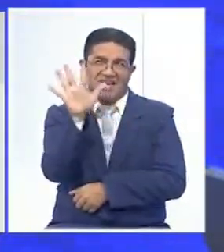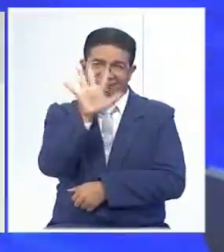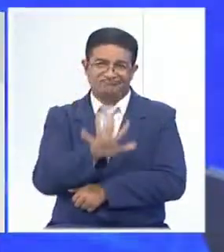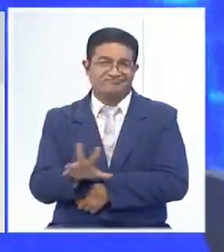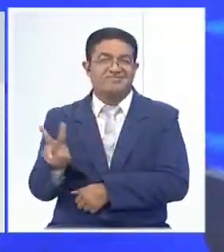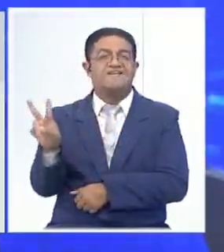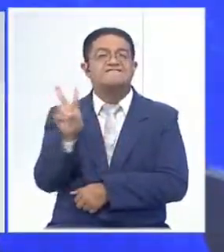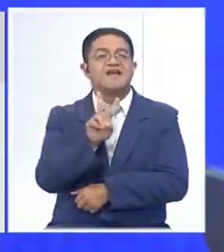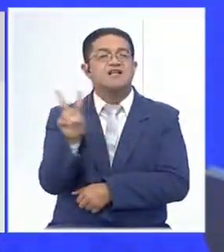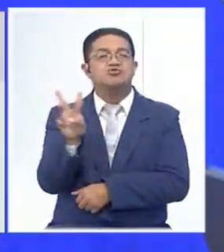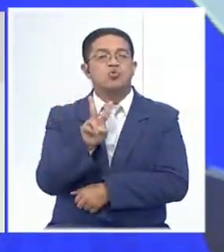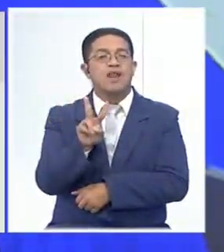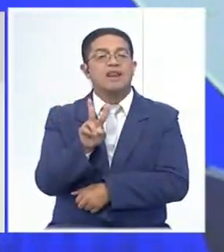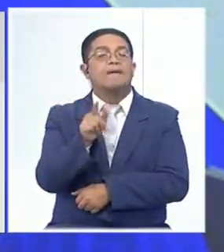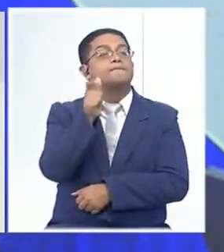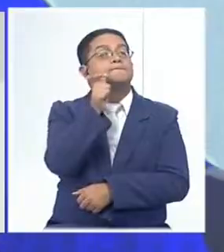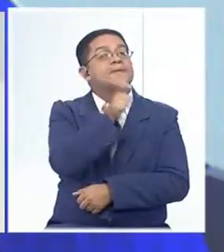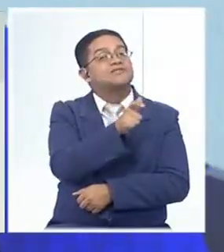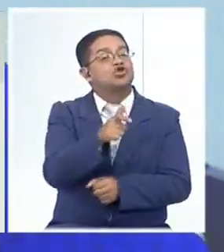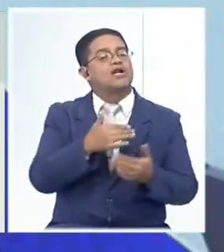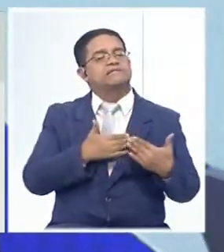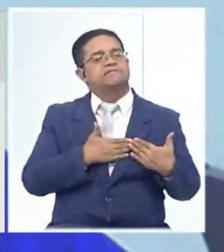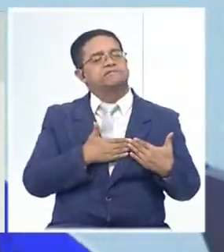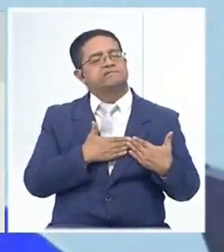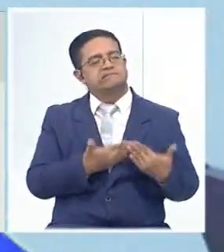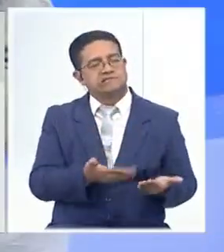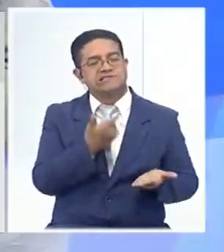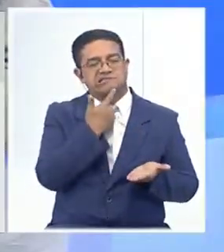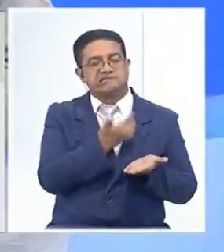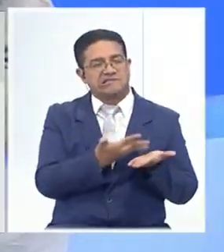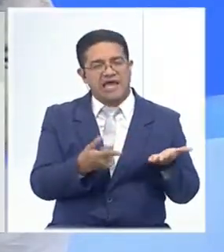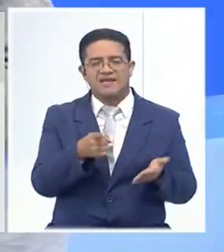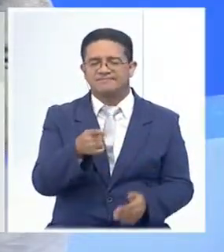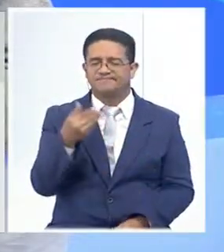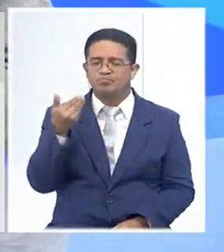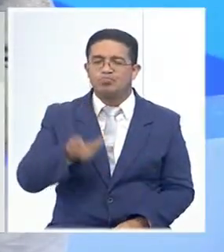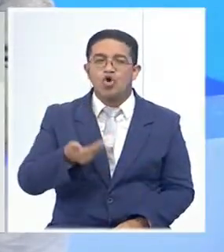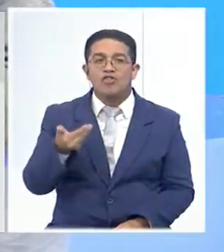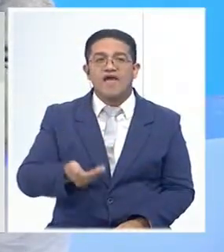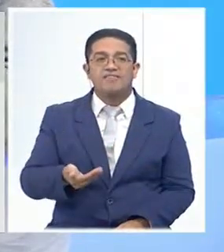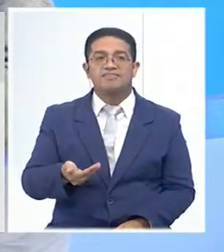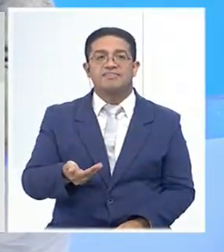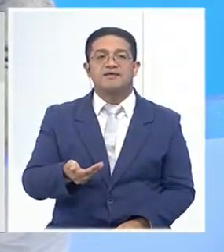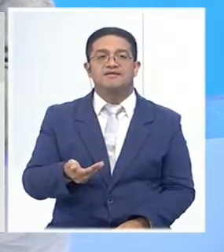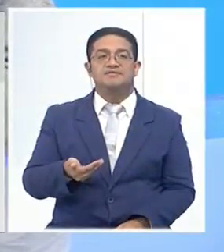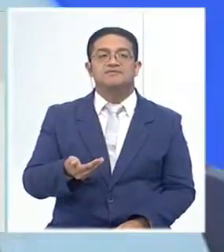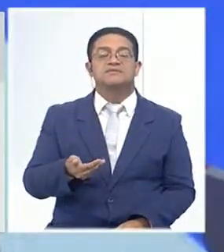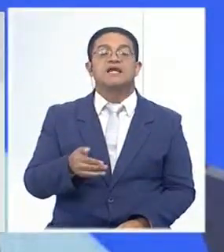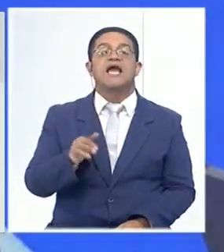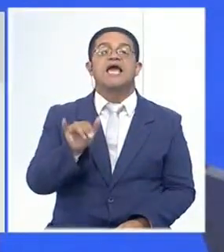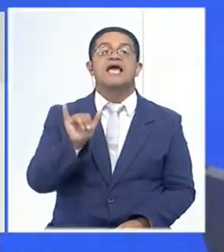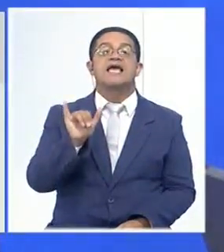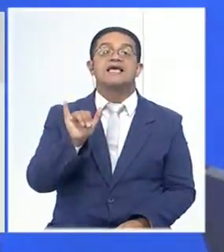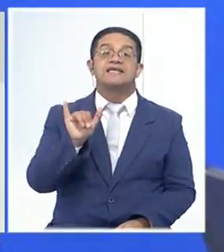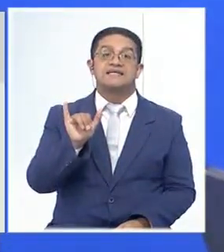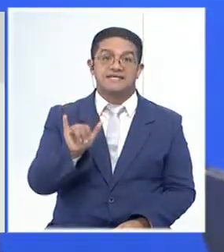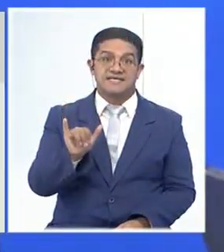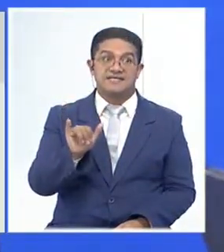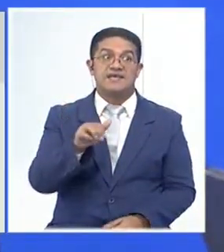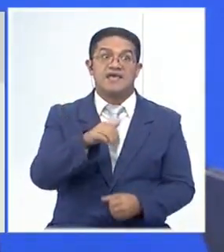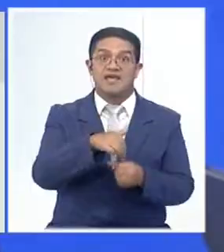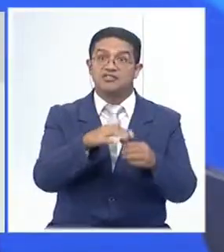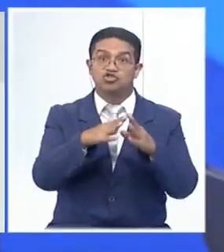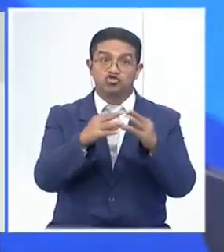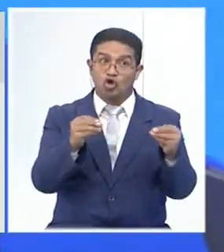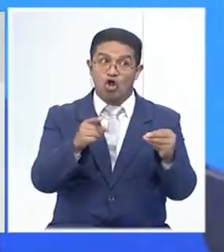nacional, el donante de sangre es algo sumamente importante y en todas es tratado con